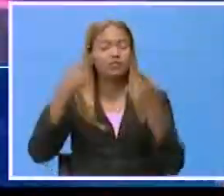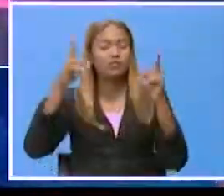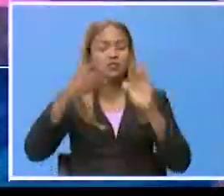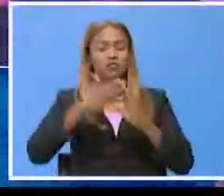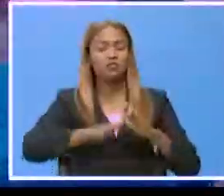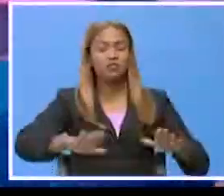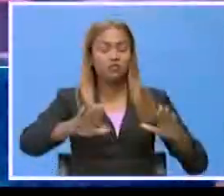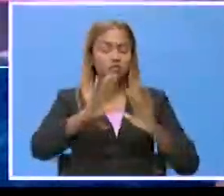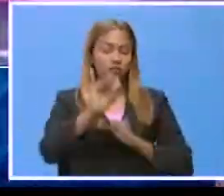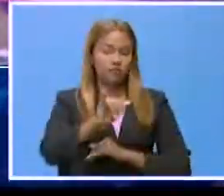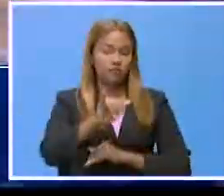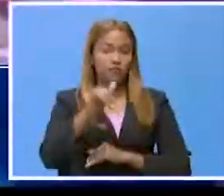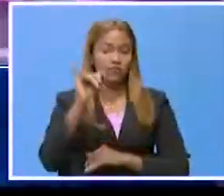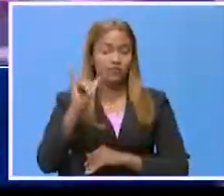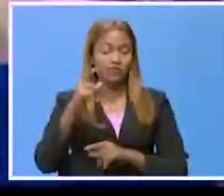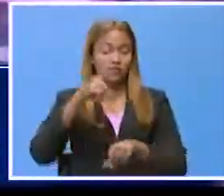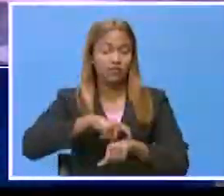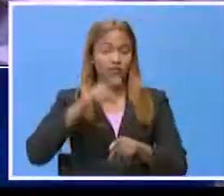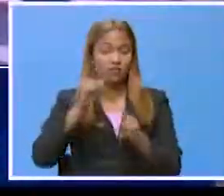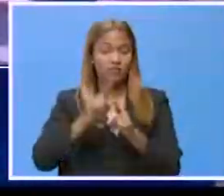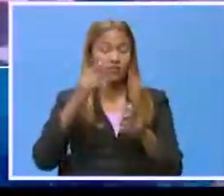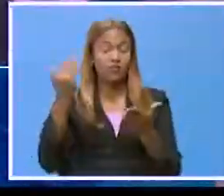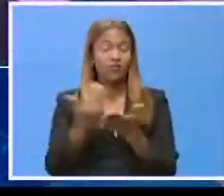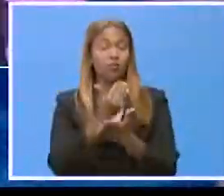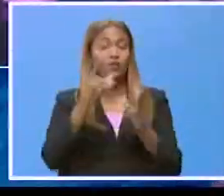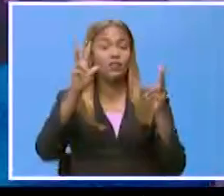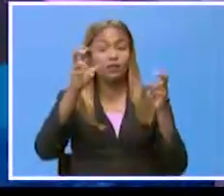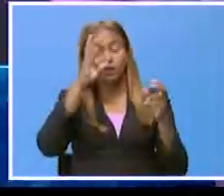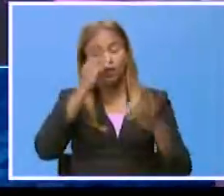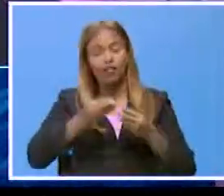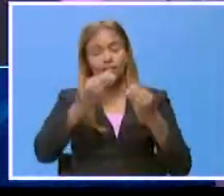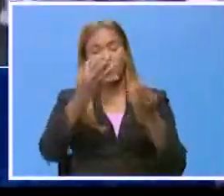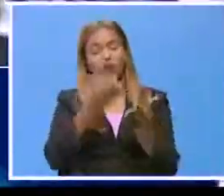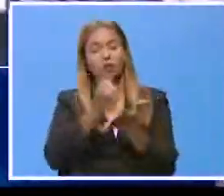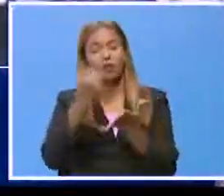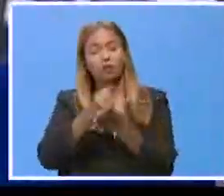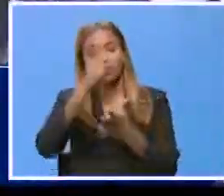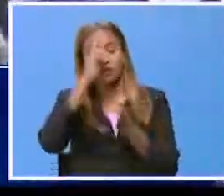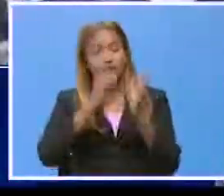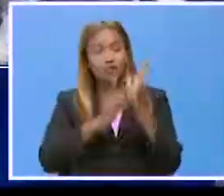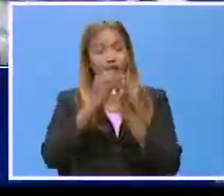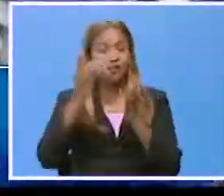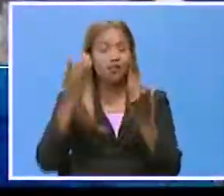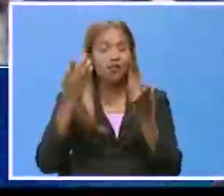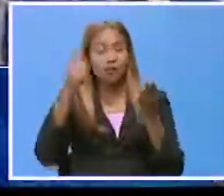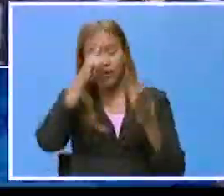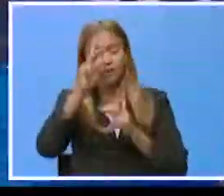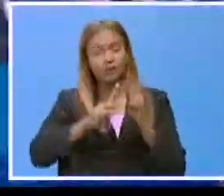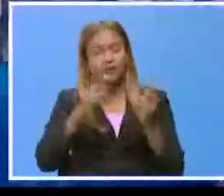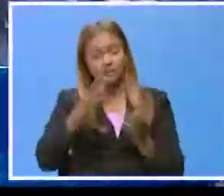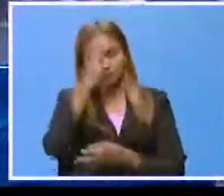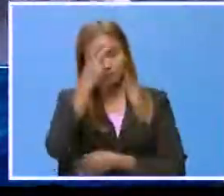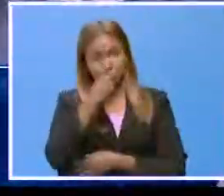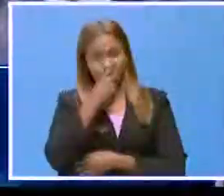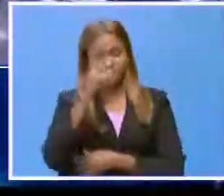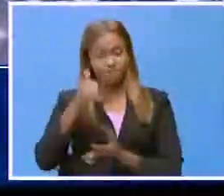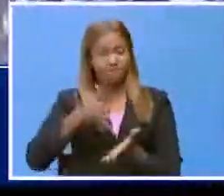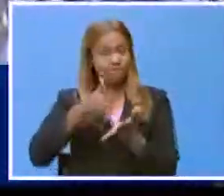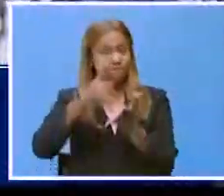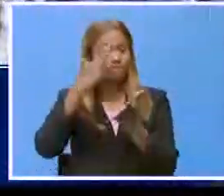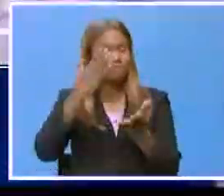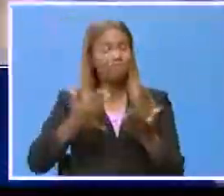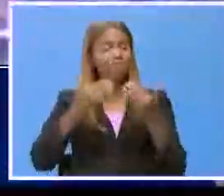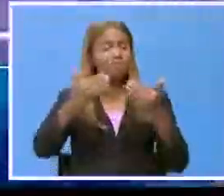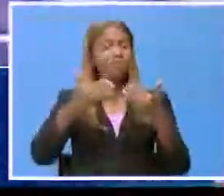sector artístico al tiempo que trae un nuevo formato que brindará oportunidades de desarrollo al talento dominicano el premio será